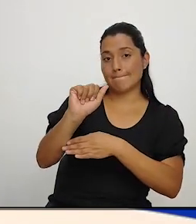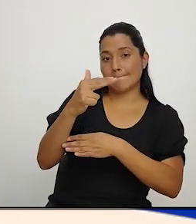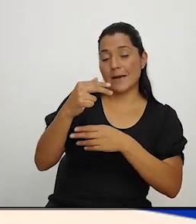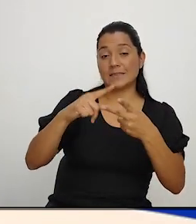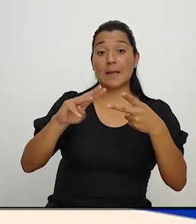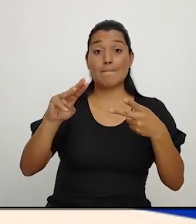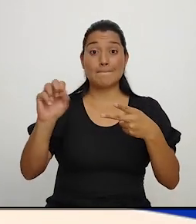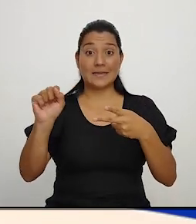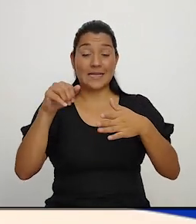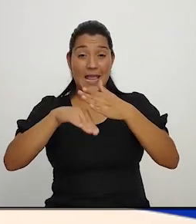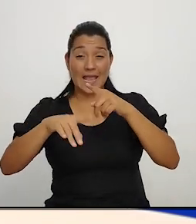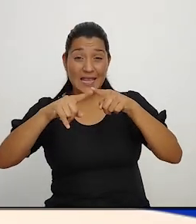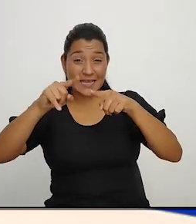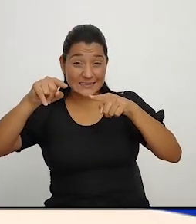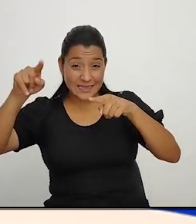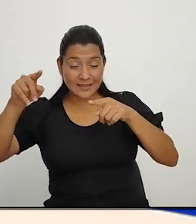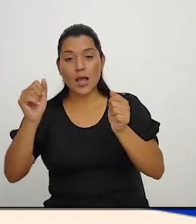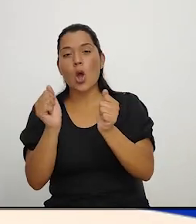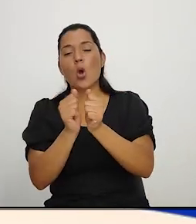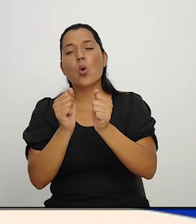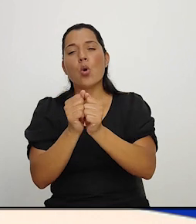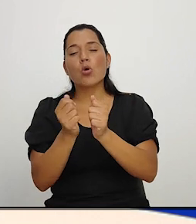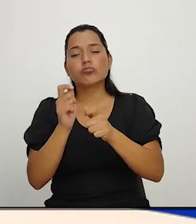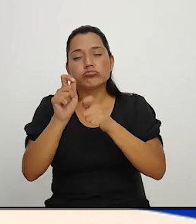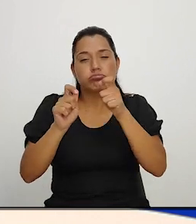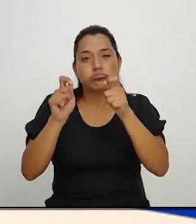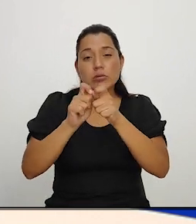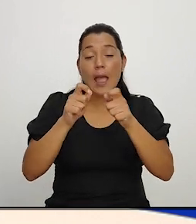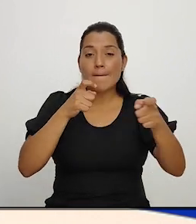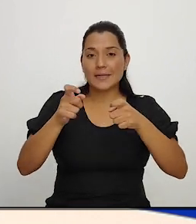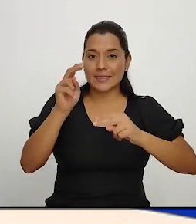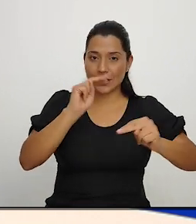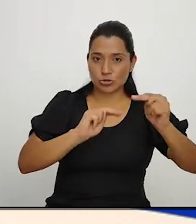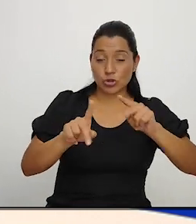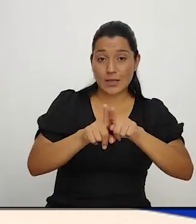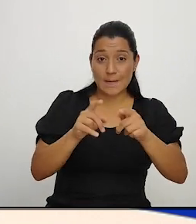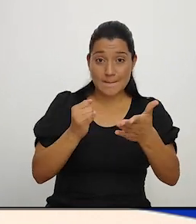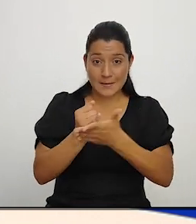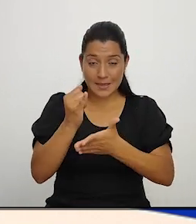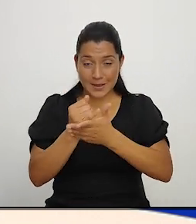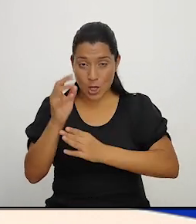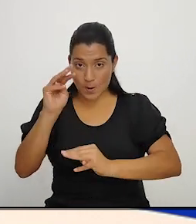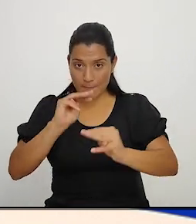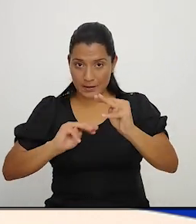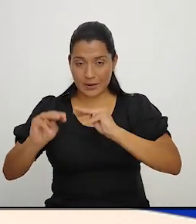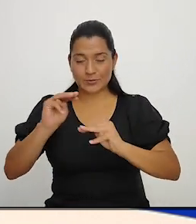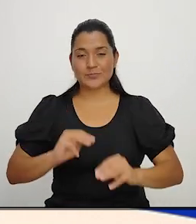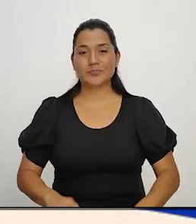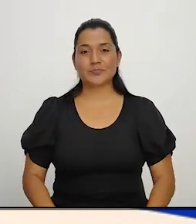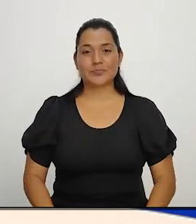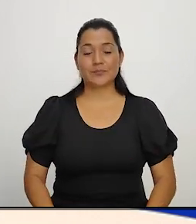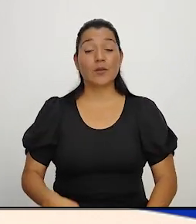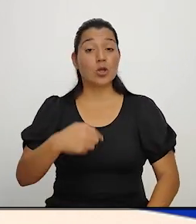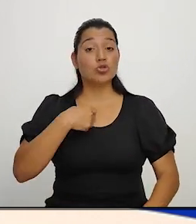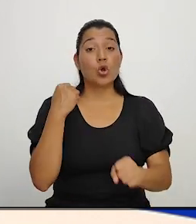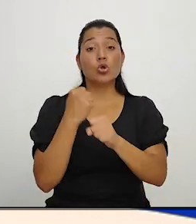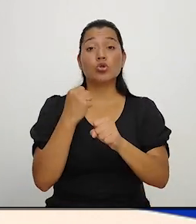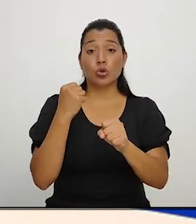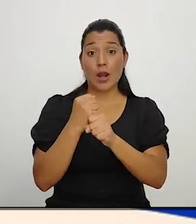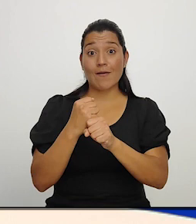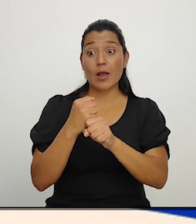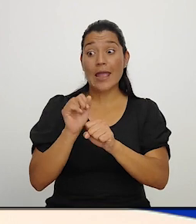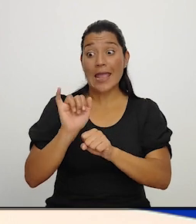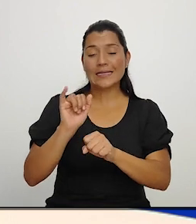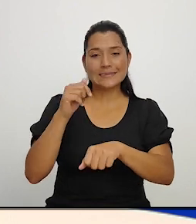estadística con especialidad en administración de negocios e investigación de mercados trabajé Durante este